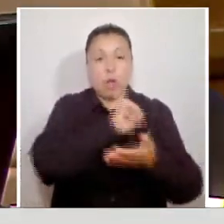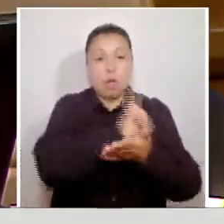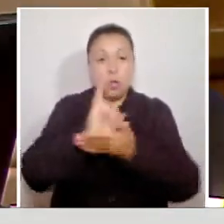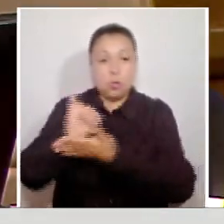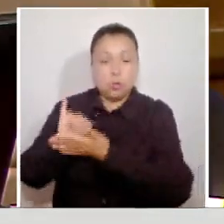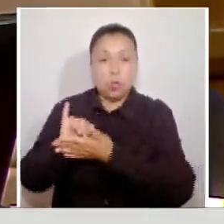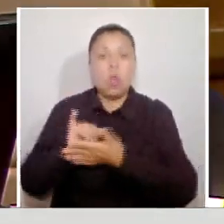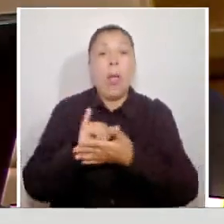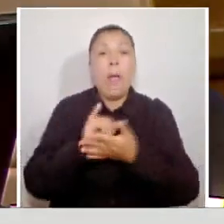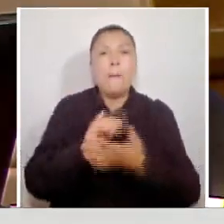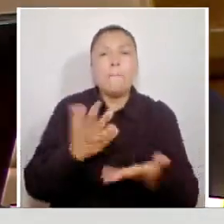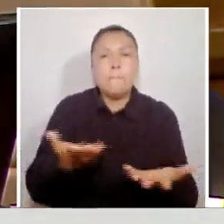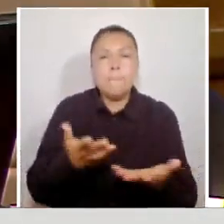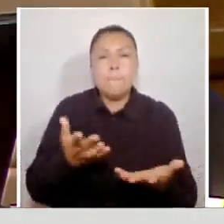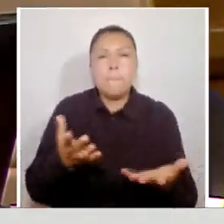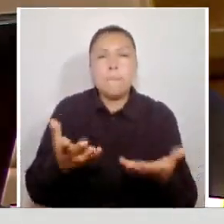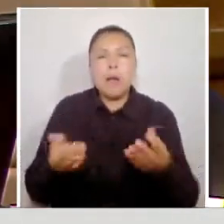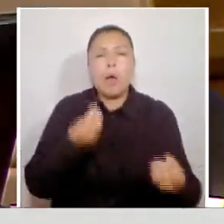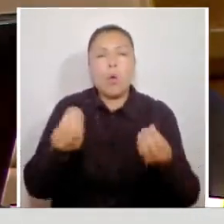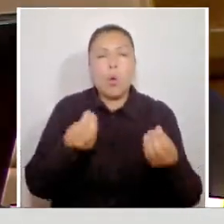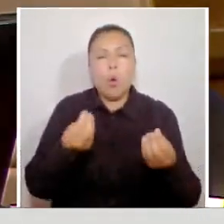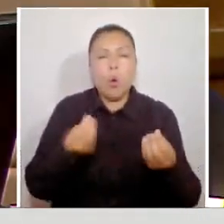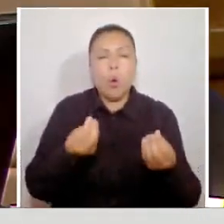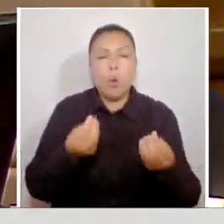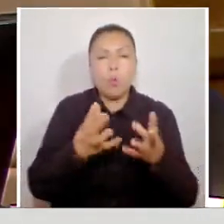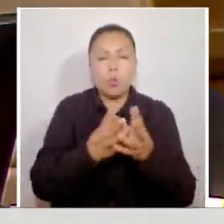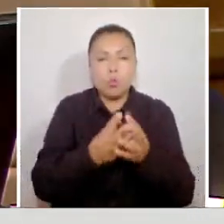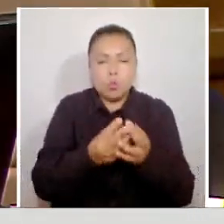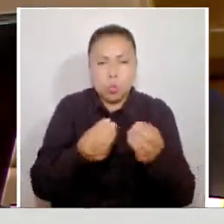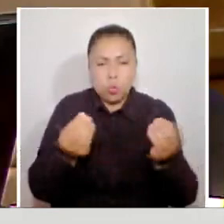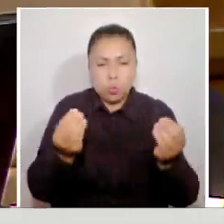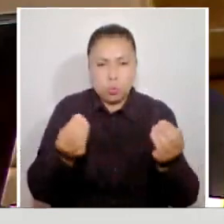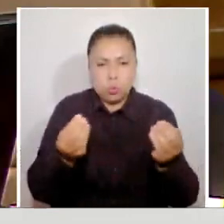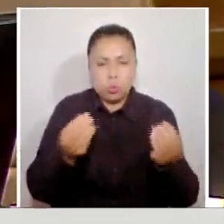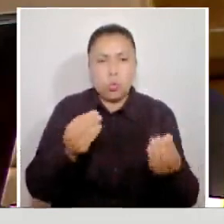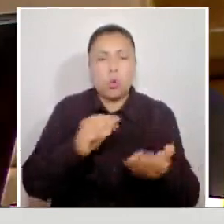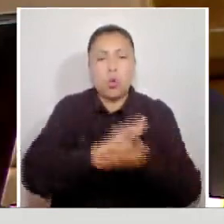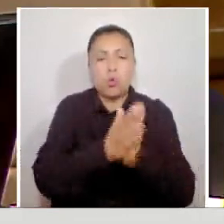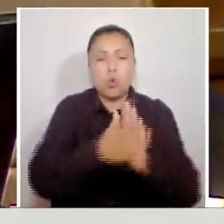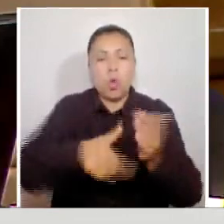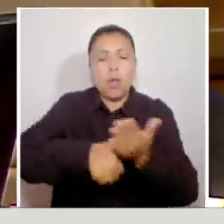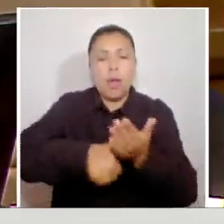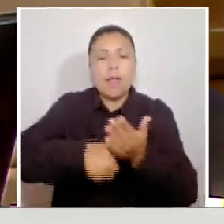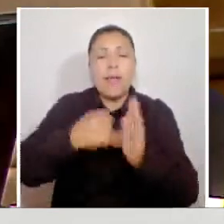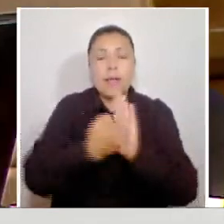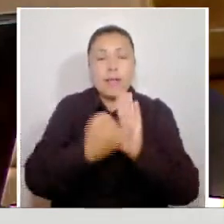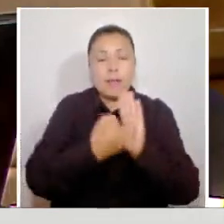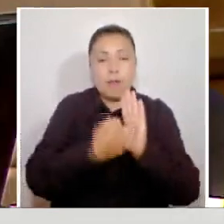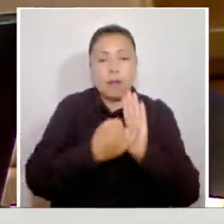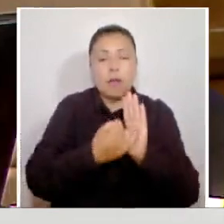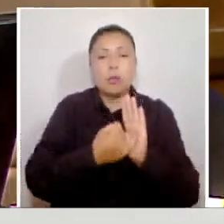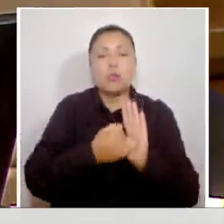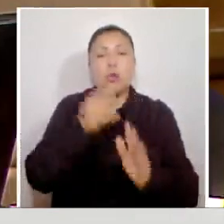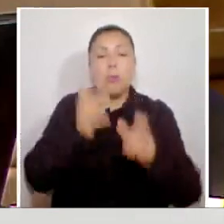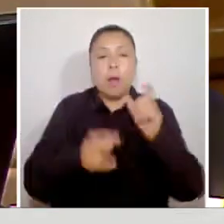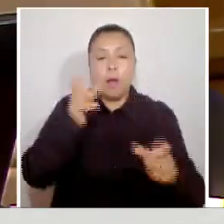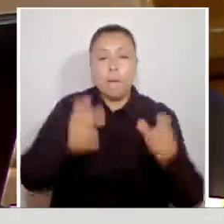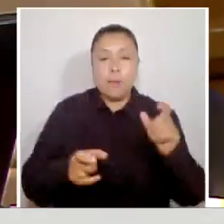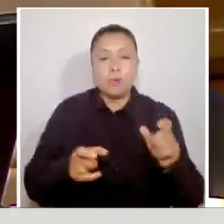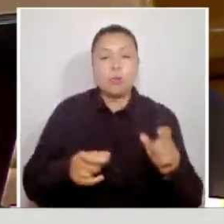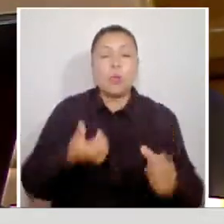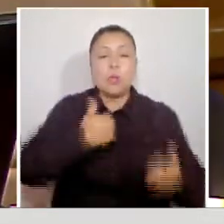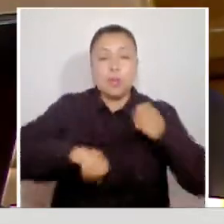encontrar una solución para la correcta identificación de todas las personas que sufren estos síndromes y enfermedades en el menor tiempo